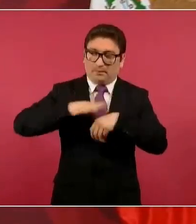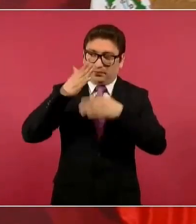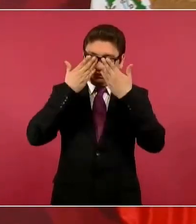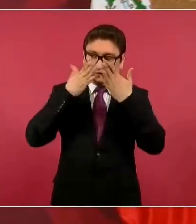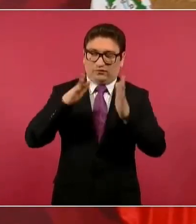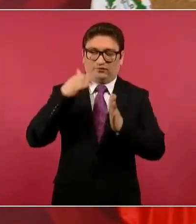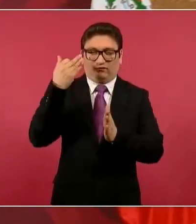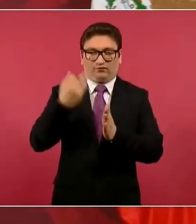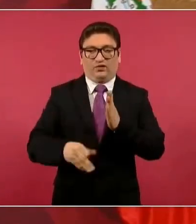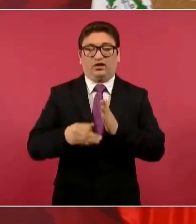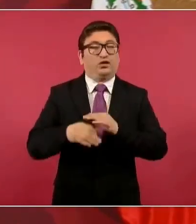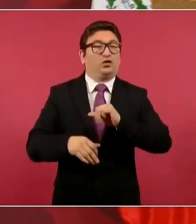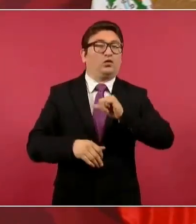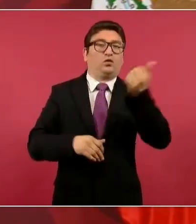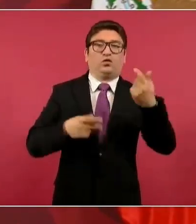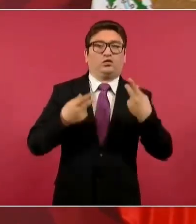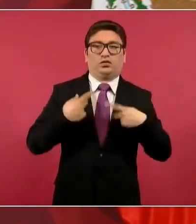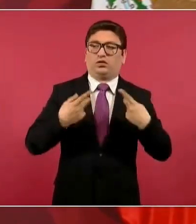que les manipulen.